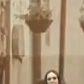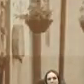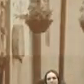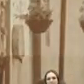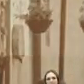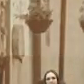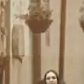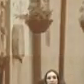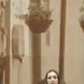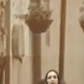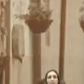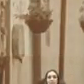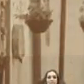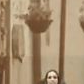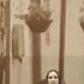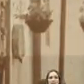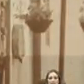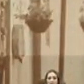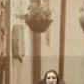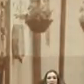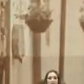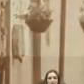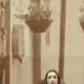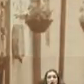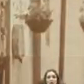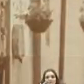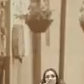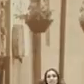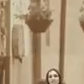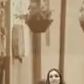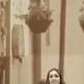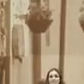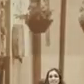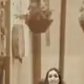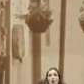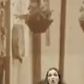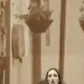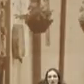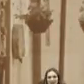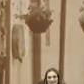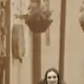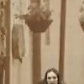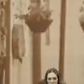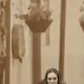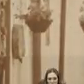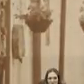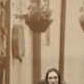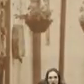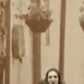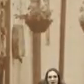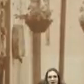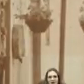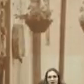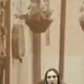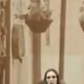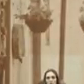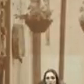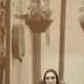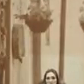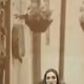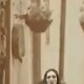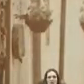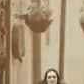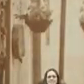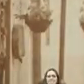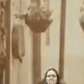Mientras la Casa Blanca declara el estado de desastre mayor en Kentucky y solicita también investigar si existe alguna relación causal entre el